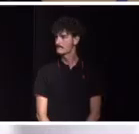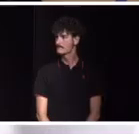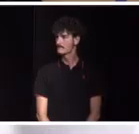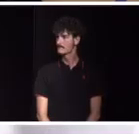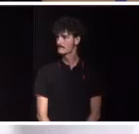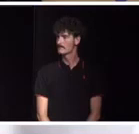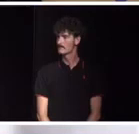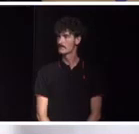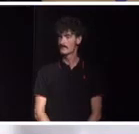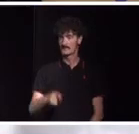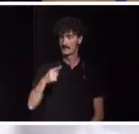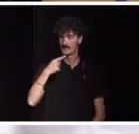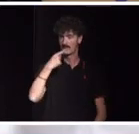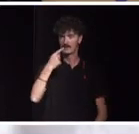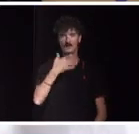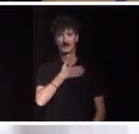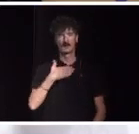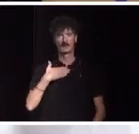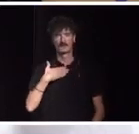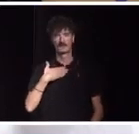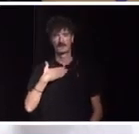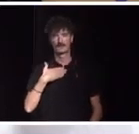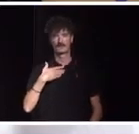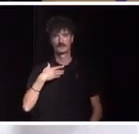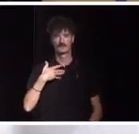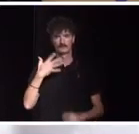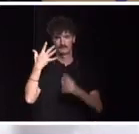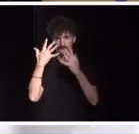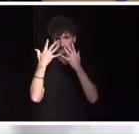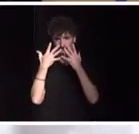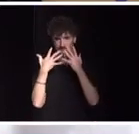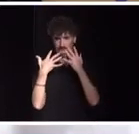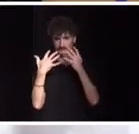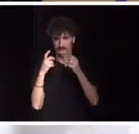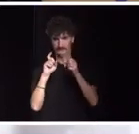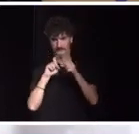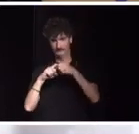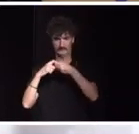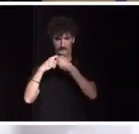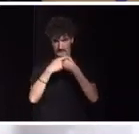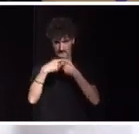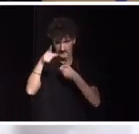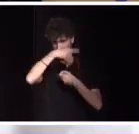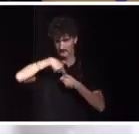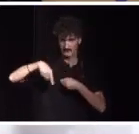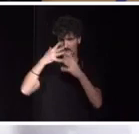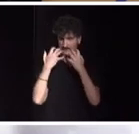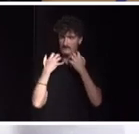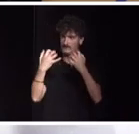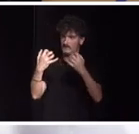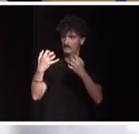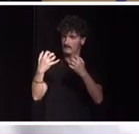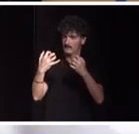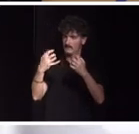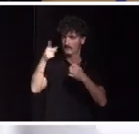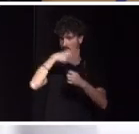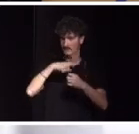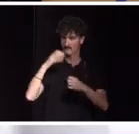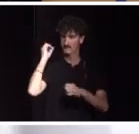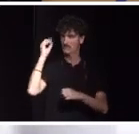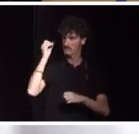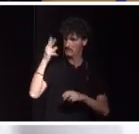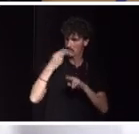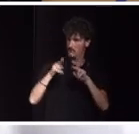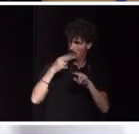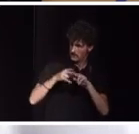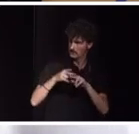Y, sobre todo, quiero agradeceros especialmente a toda la militancia que hacéis posible que actos como los de hoy se